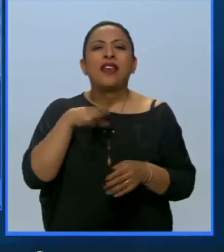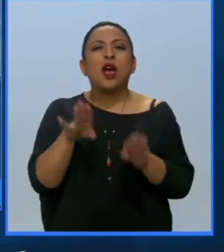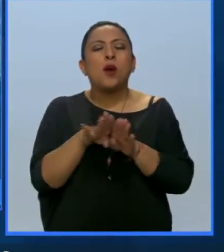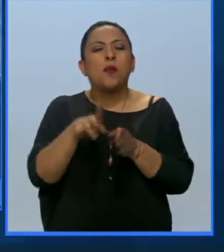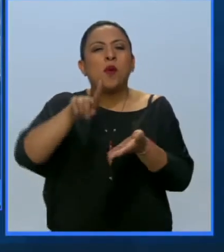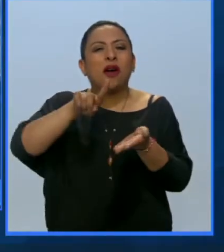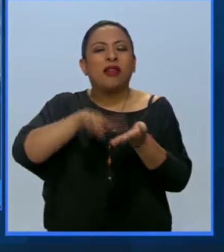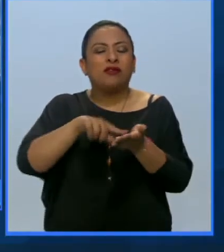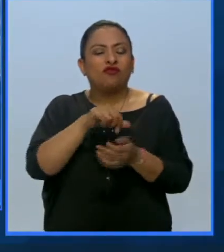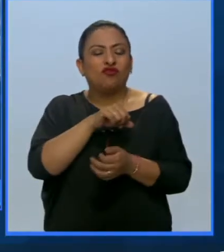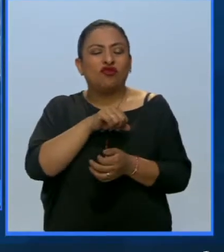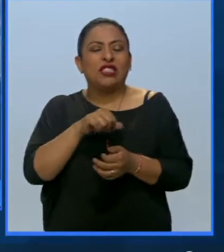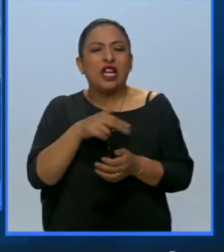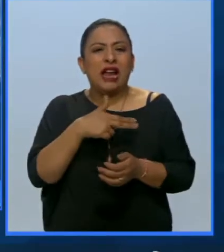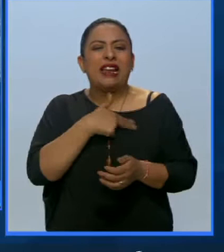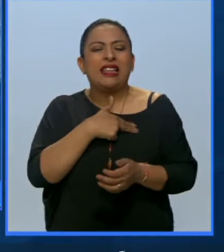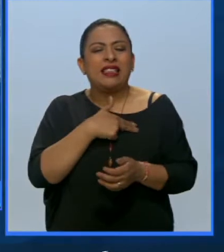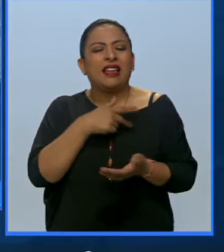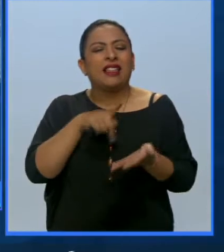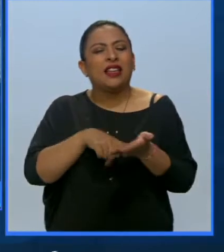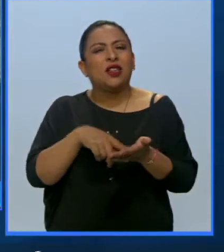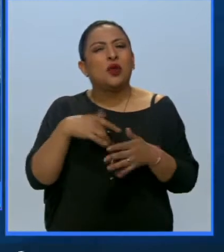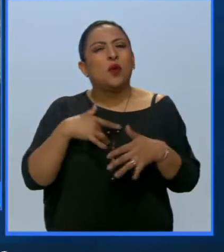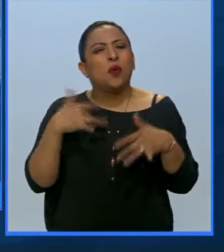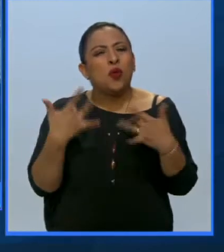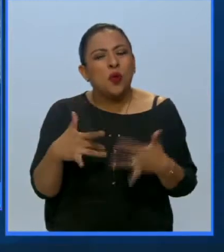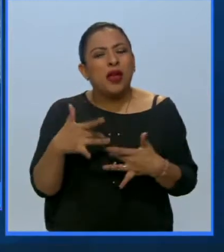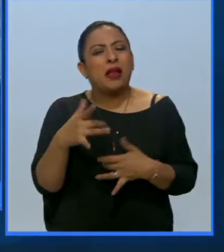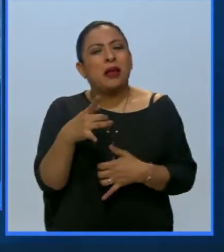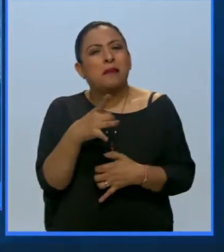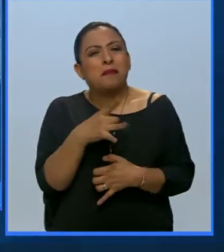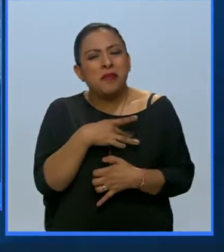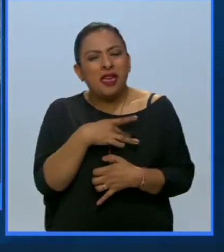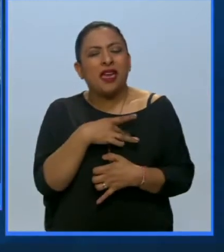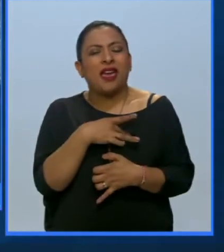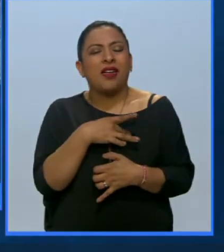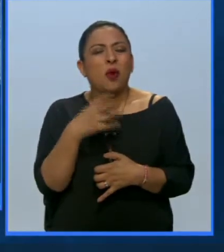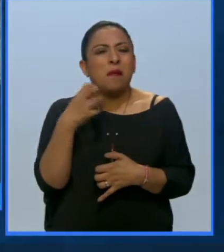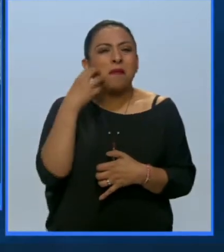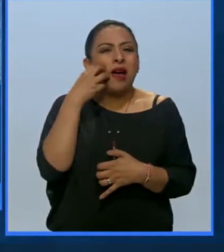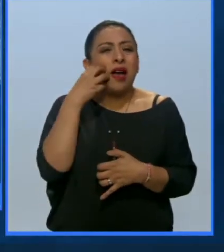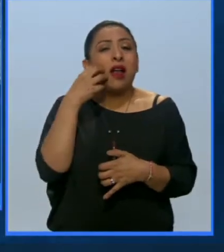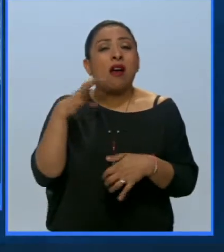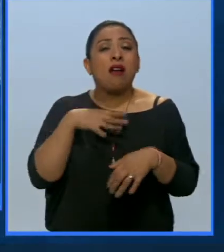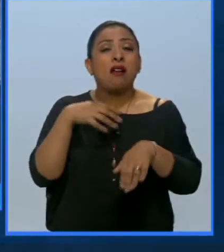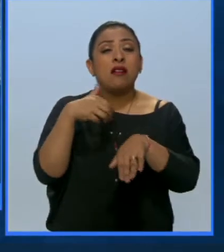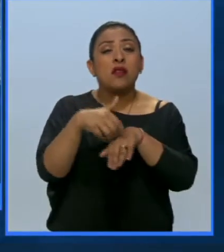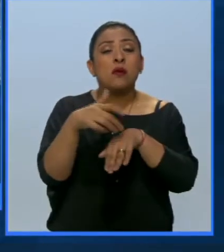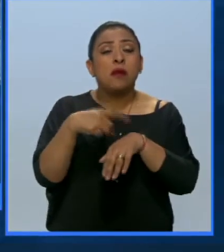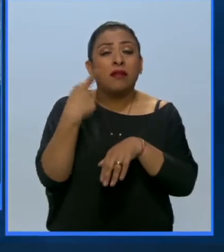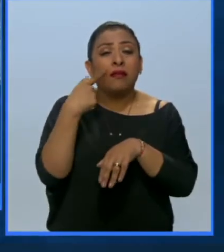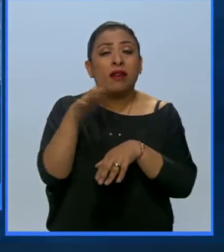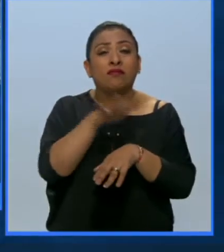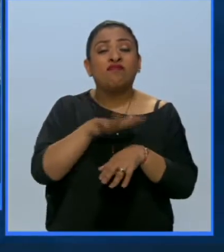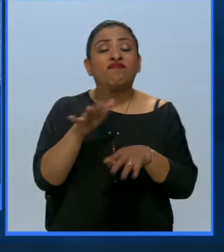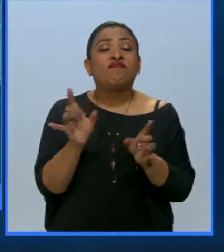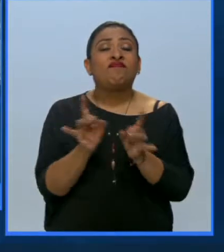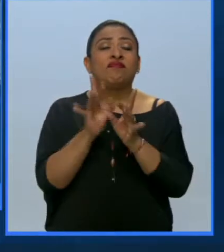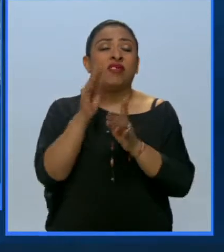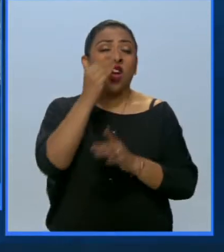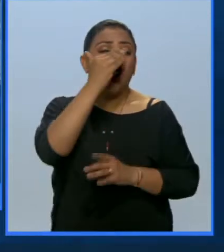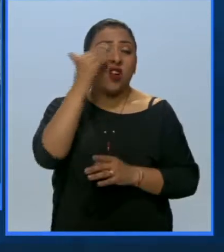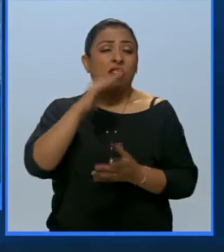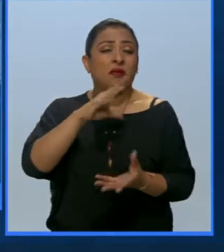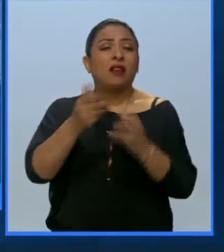continúa abierta con sabor amargo de hiel y miedo, apenas esboza con los números las dimensiones de esta tragedia. Vamos a ver